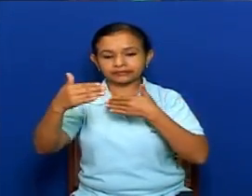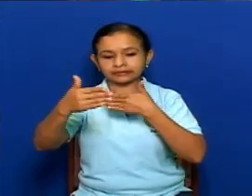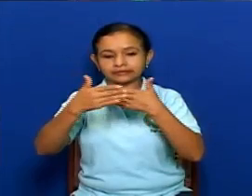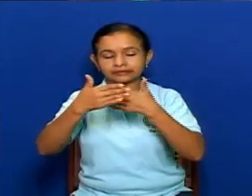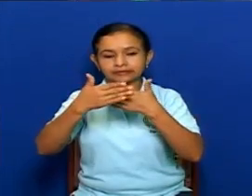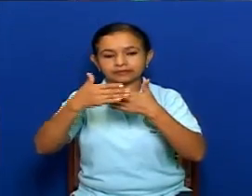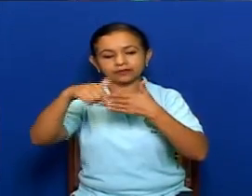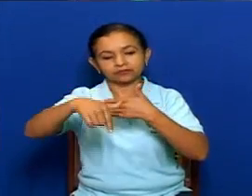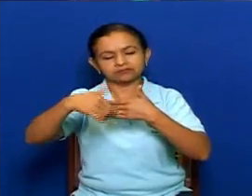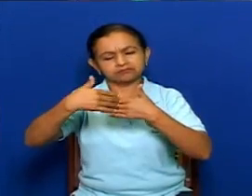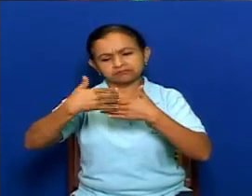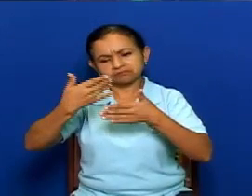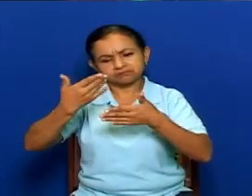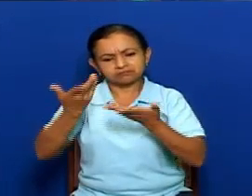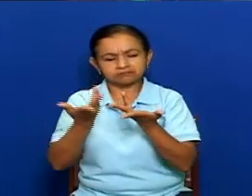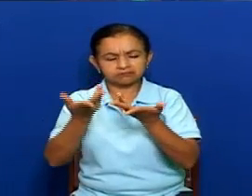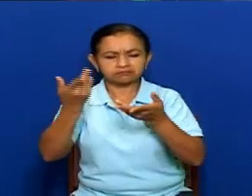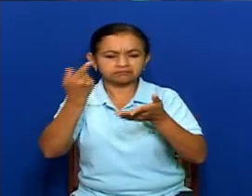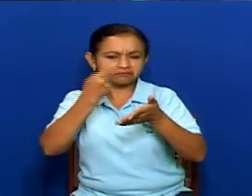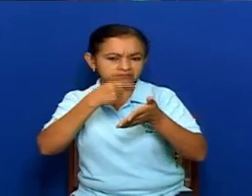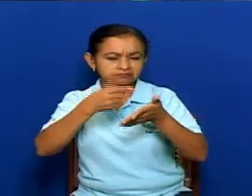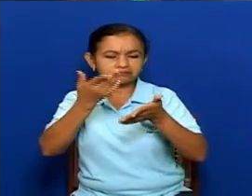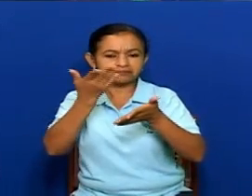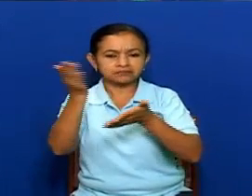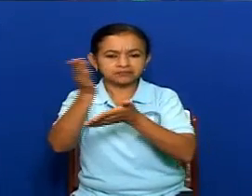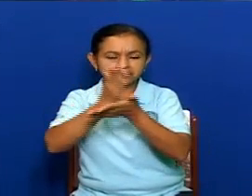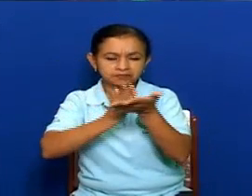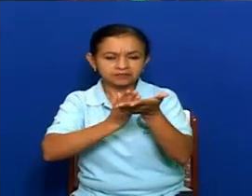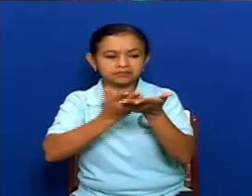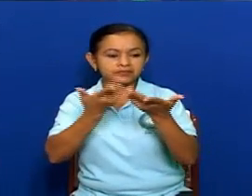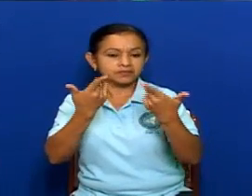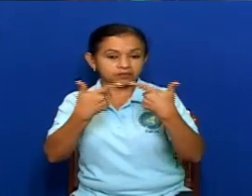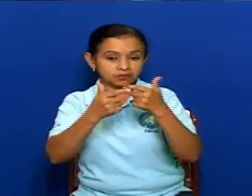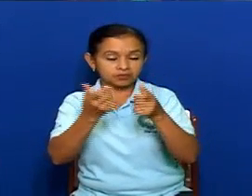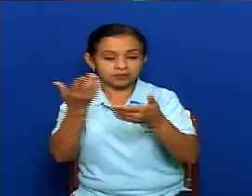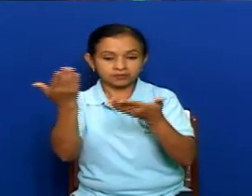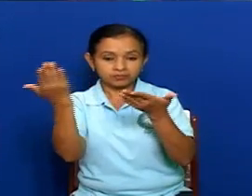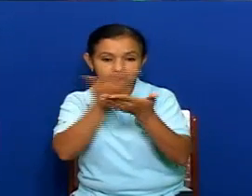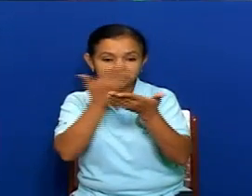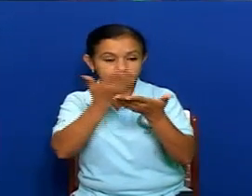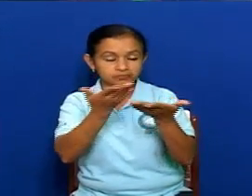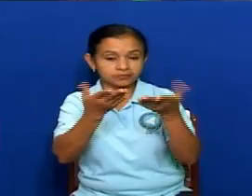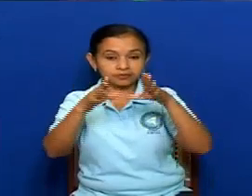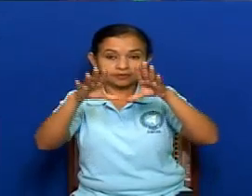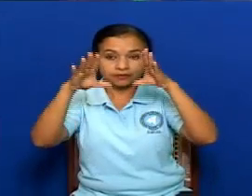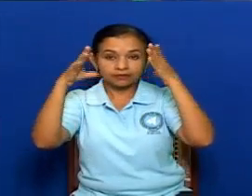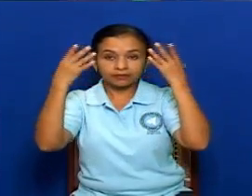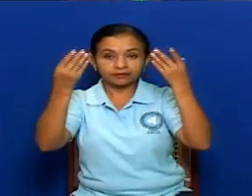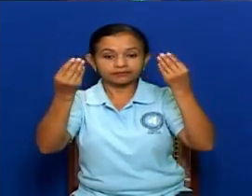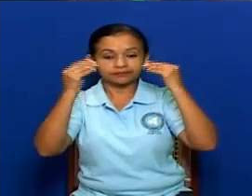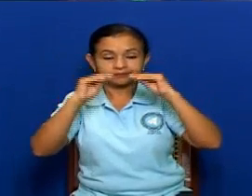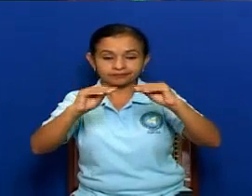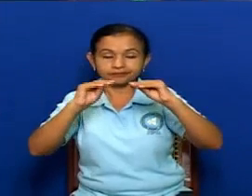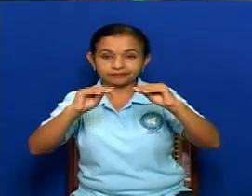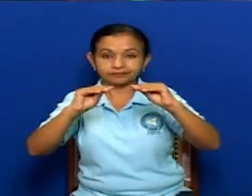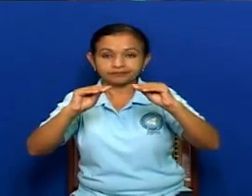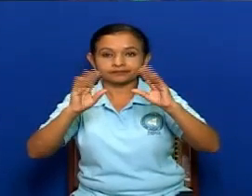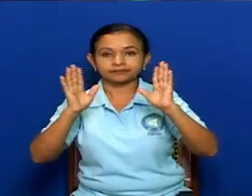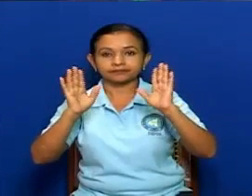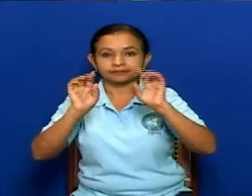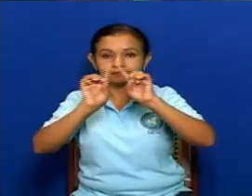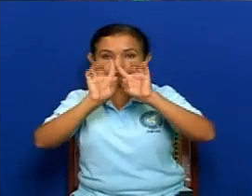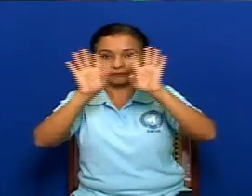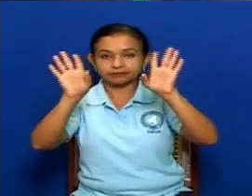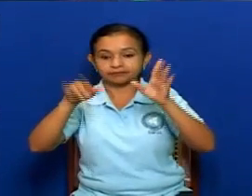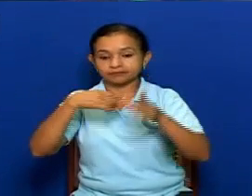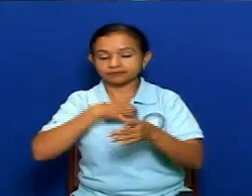o a distancia. Le facilitamos su módulo, hacemos las aclaraciones en clase y ellos van